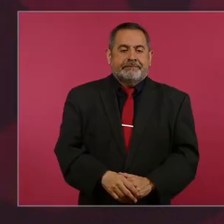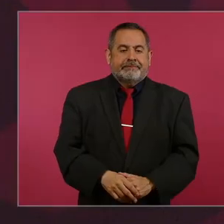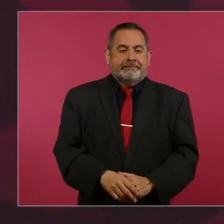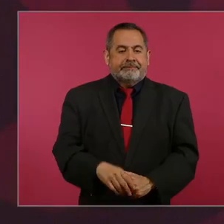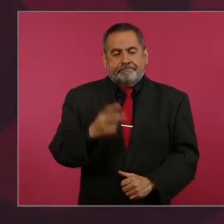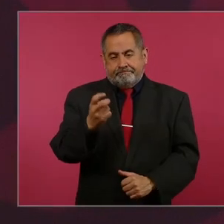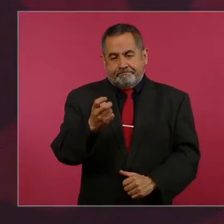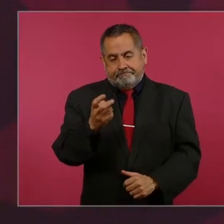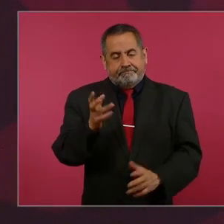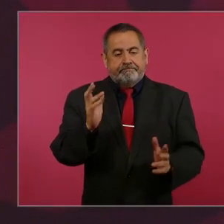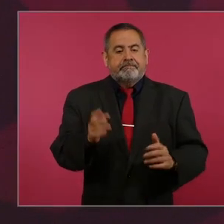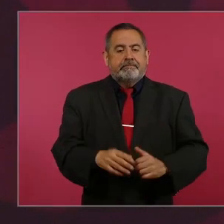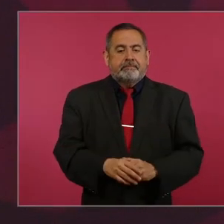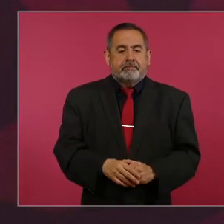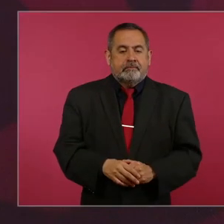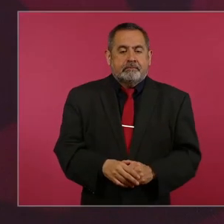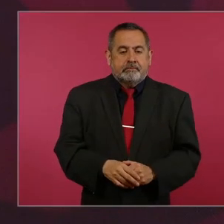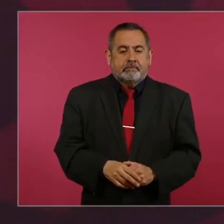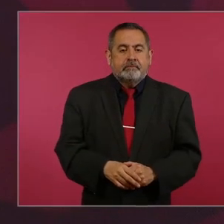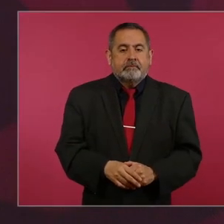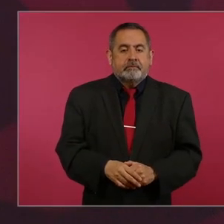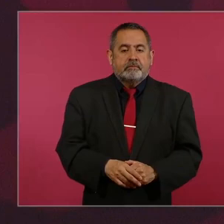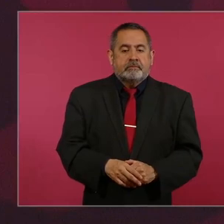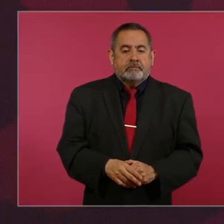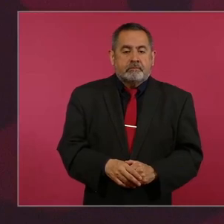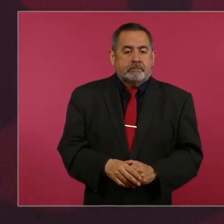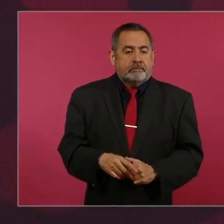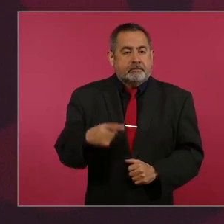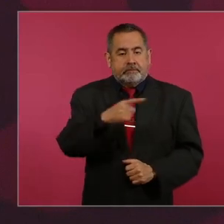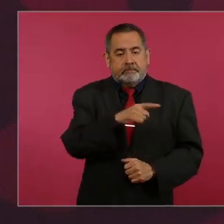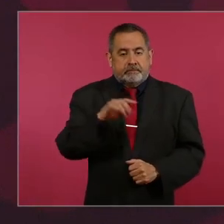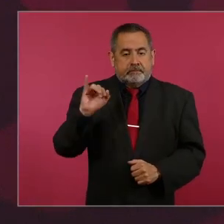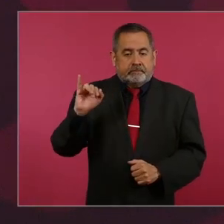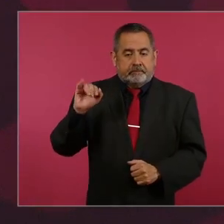entonces, que el INE